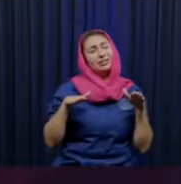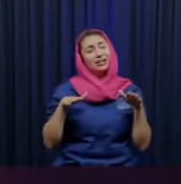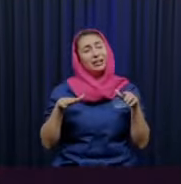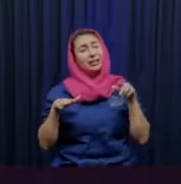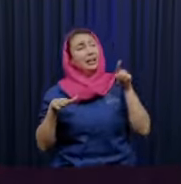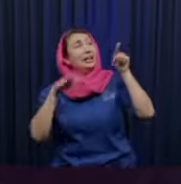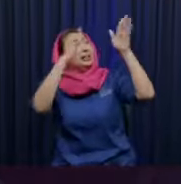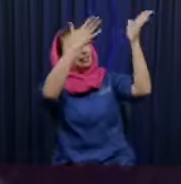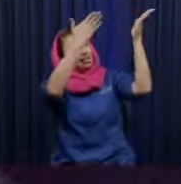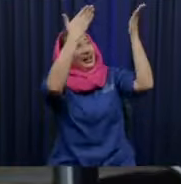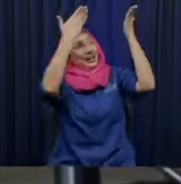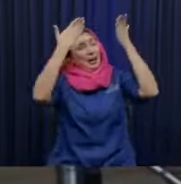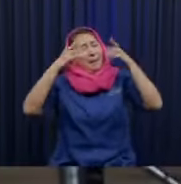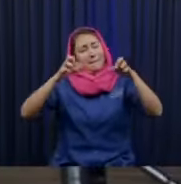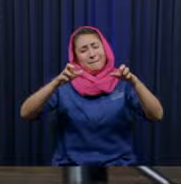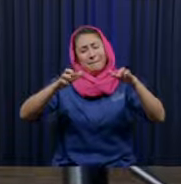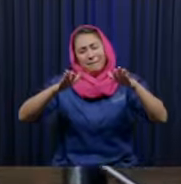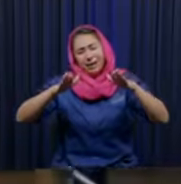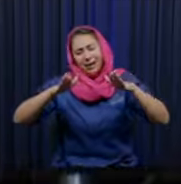paz que